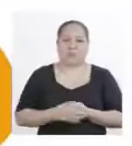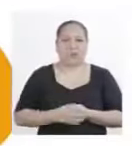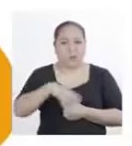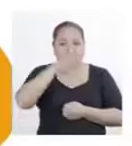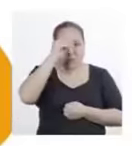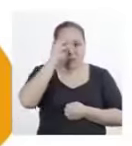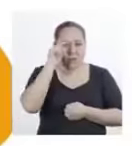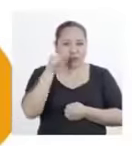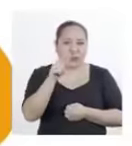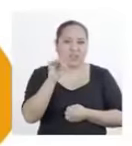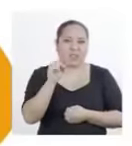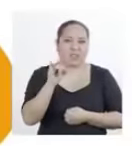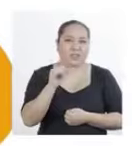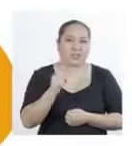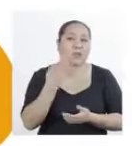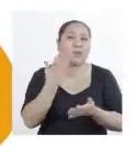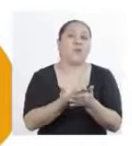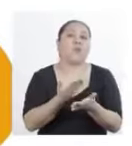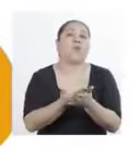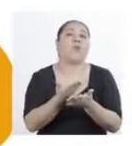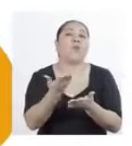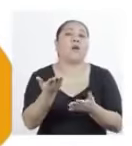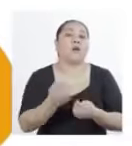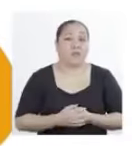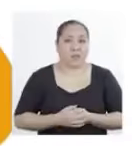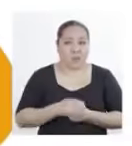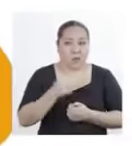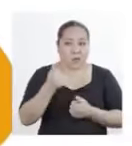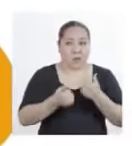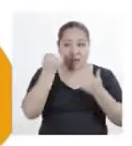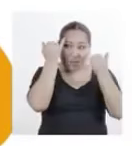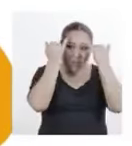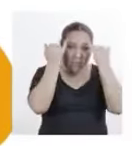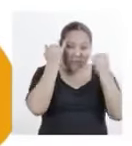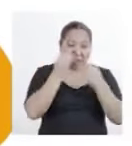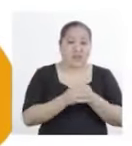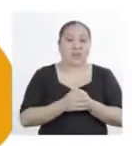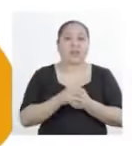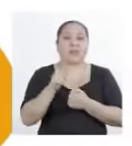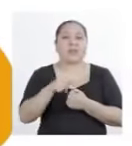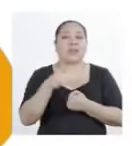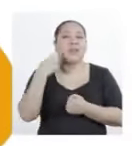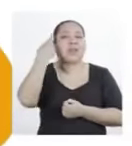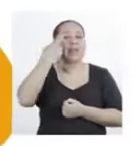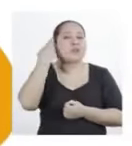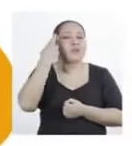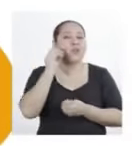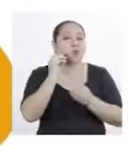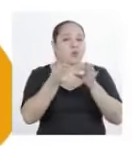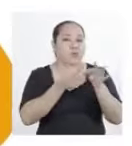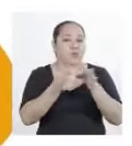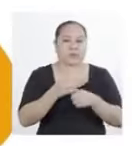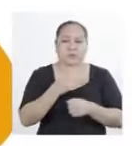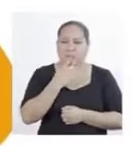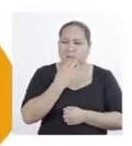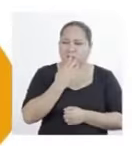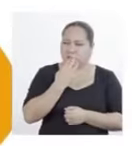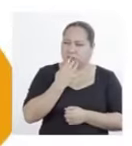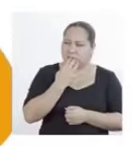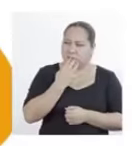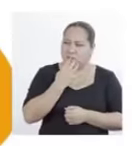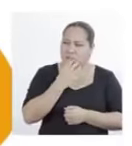terminar Chicos, su tesis tiene que ser comprobada Debe tener lógica y estar superitada a razones o